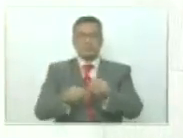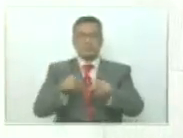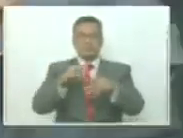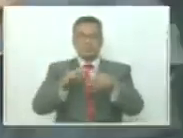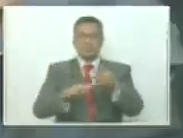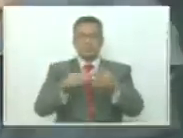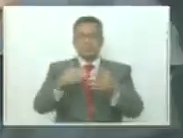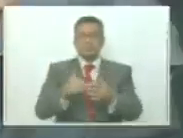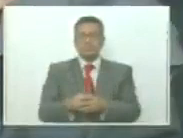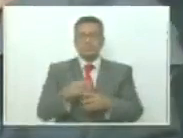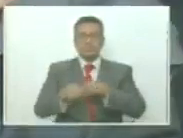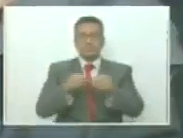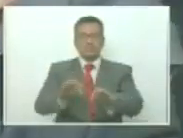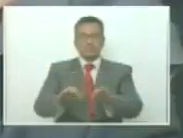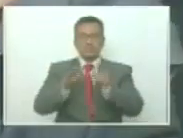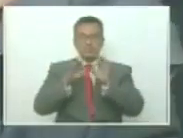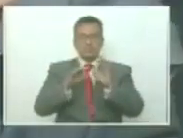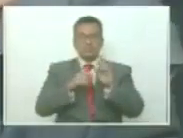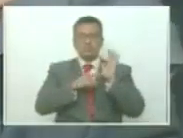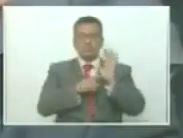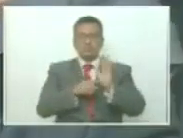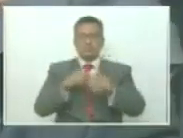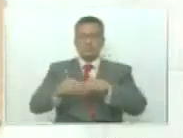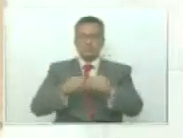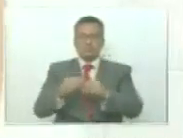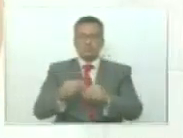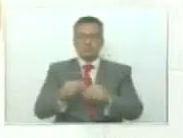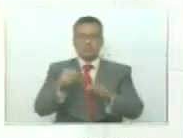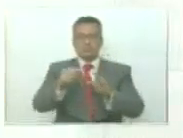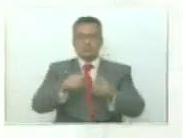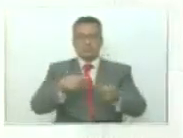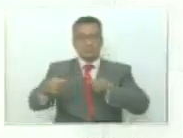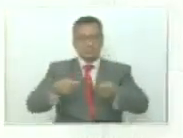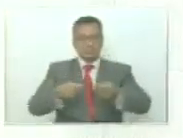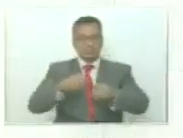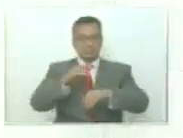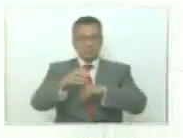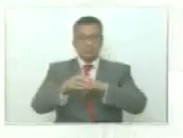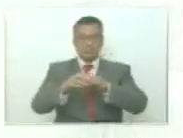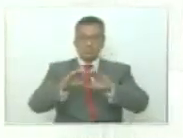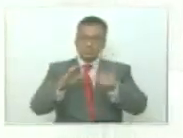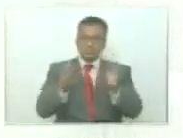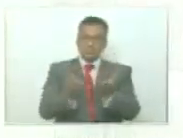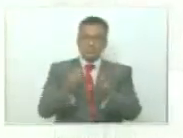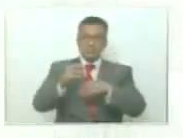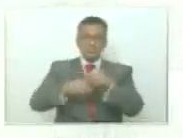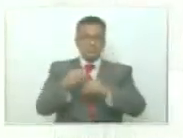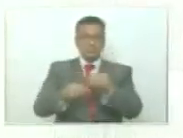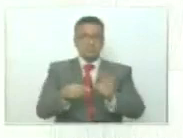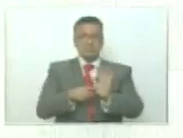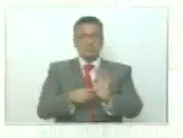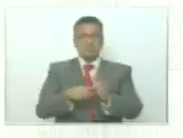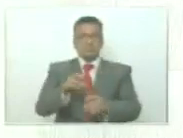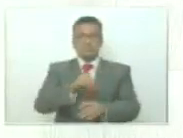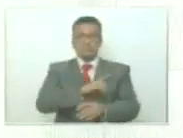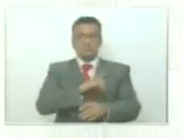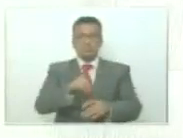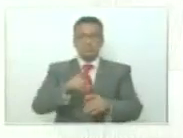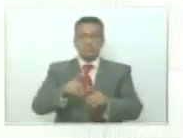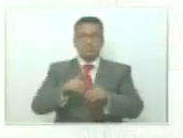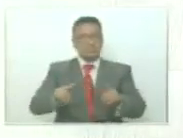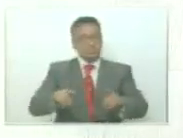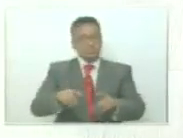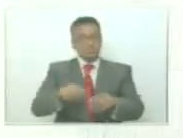instancias, haciendo especial énfasis en el cumplimiento de los tratados universales vigentes en materia de derechos